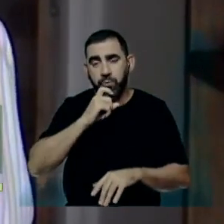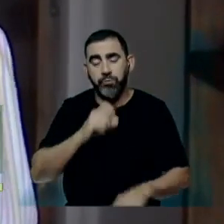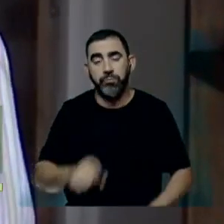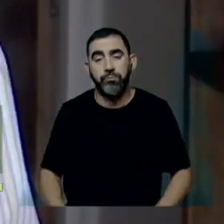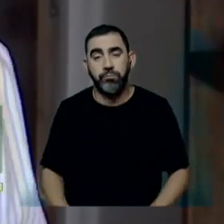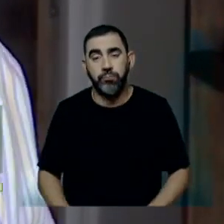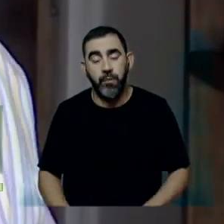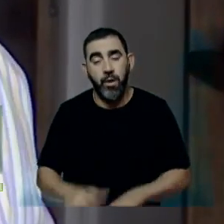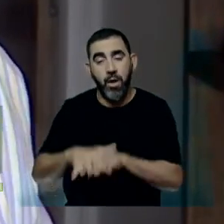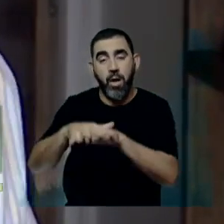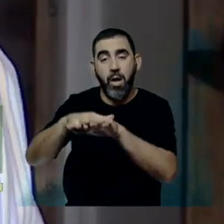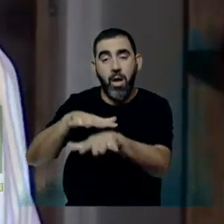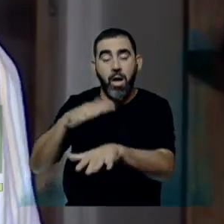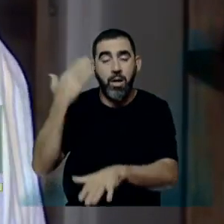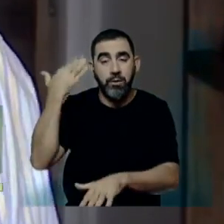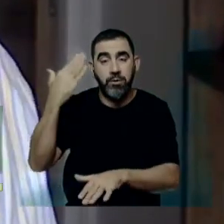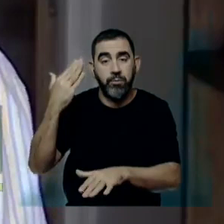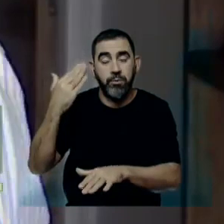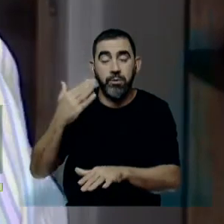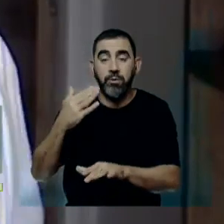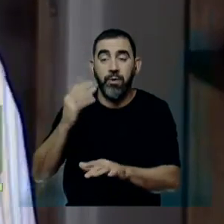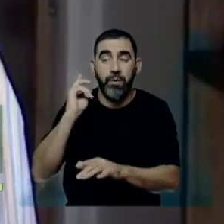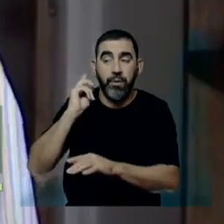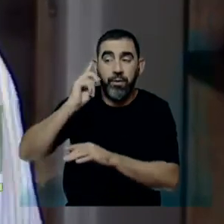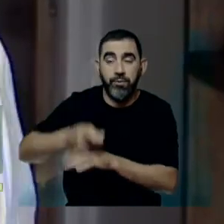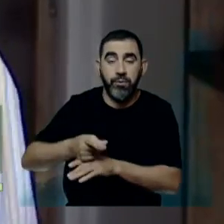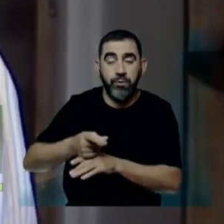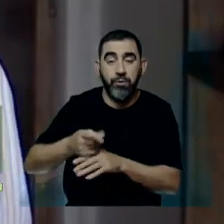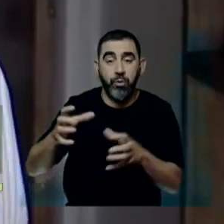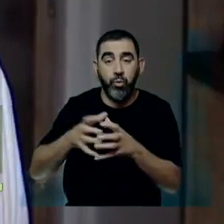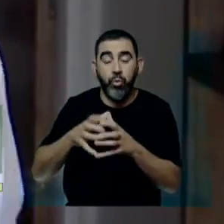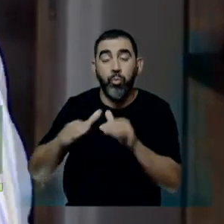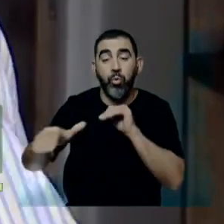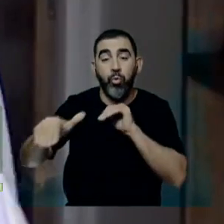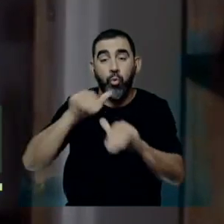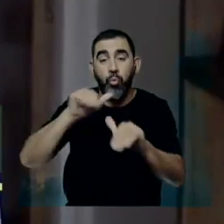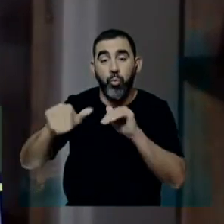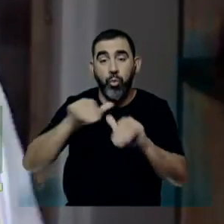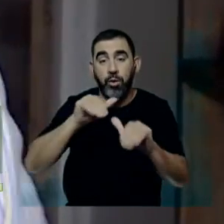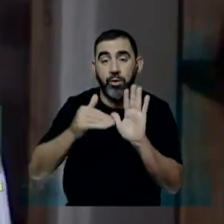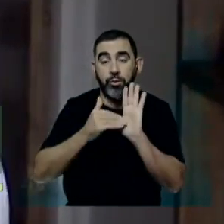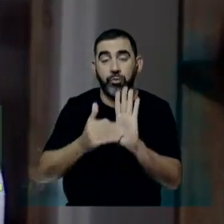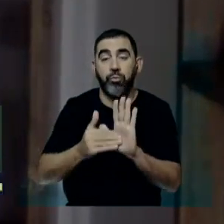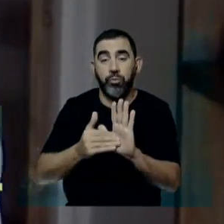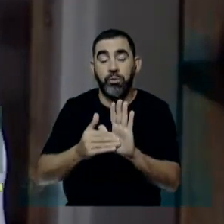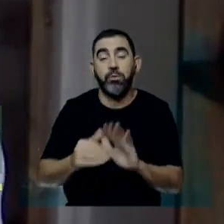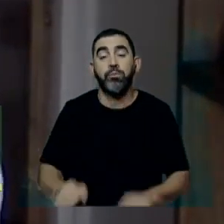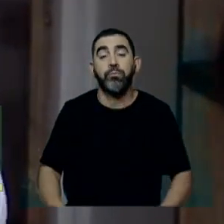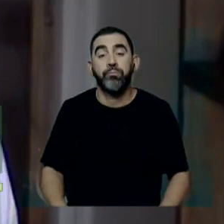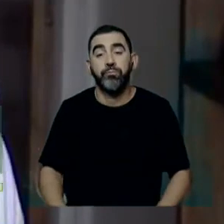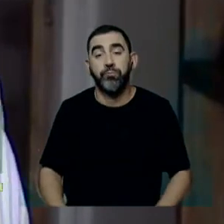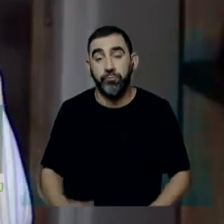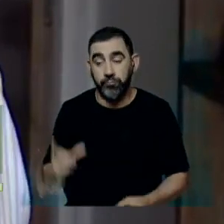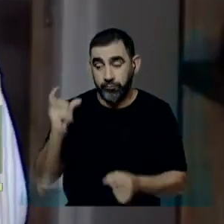la asamblea resolvió el ofrecerle a convocatoria, presentar en convocatoria a Serenistas Progresistas, del cual